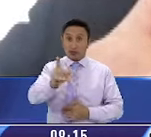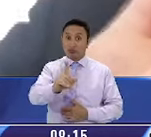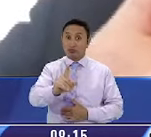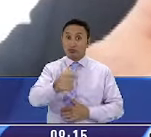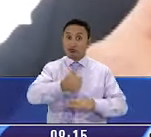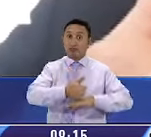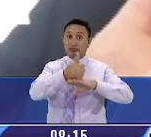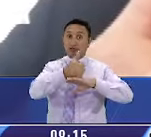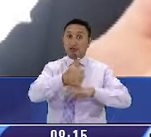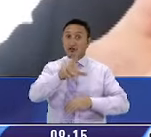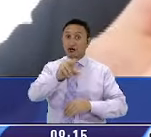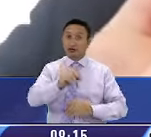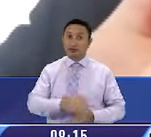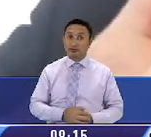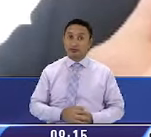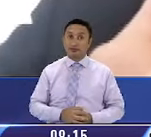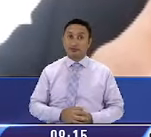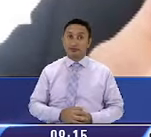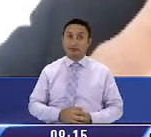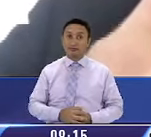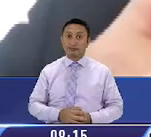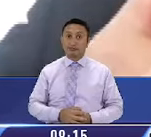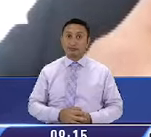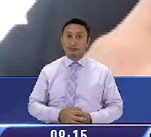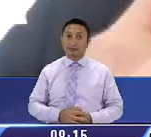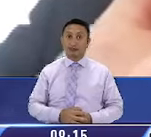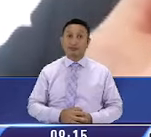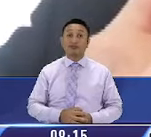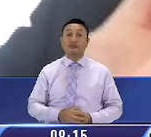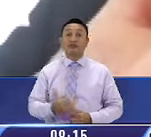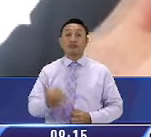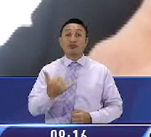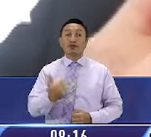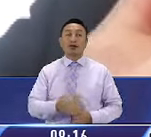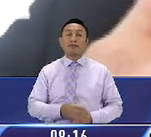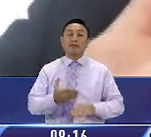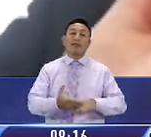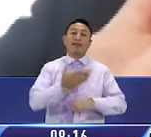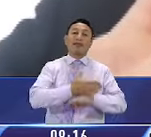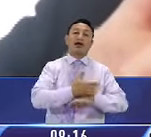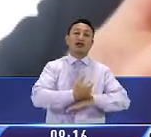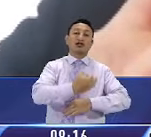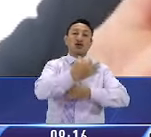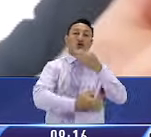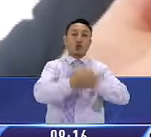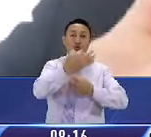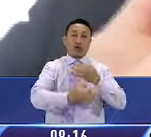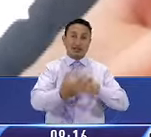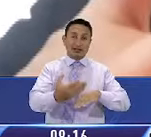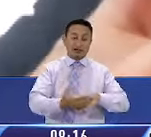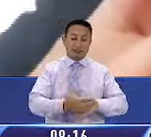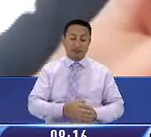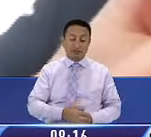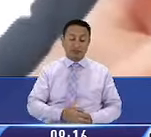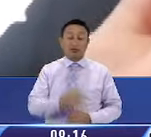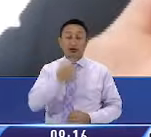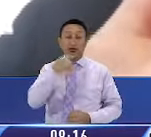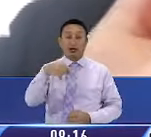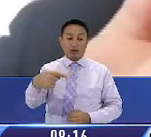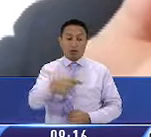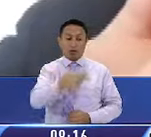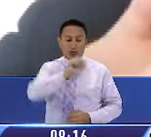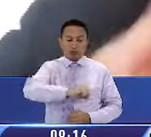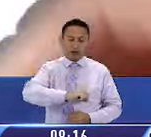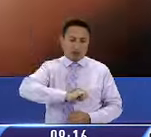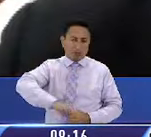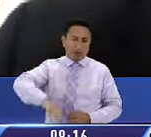Corte Constitucional, que afortunadamente ya no tiene en su seno a aquellos jueces fanáticos que los tuvieron cuando declararon la posibilidad